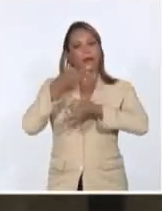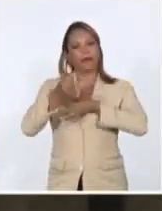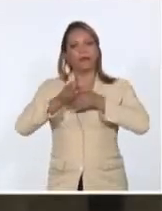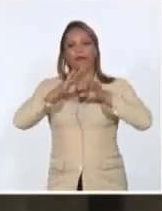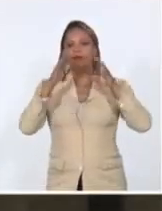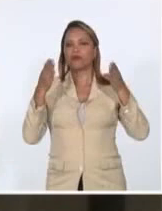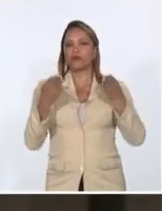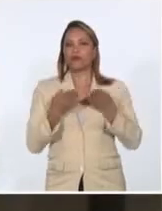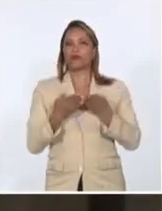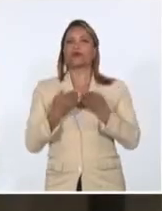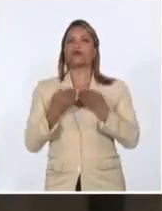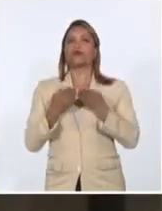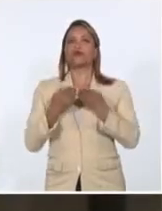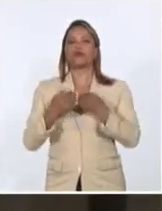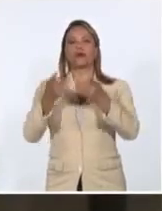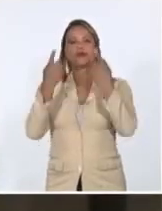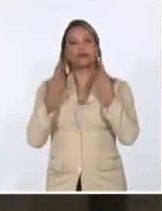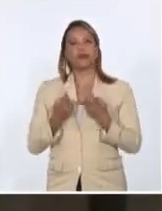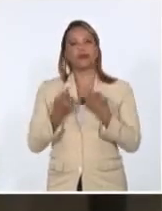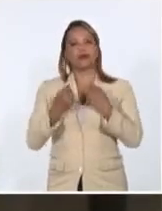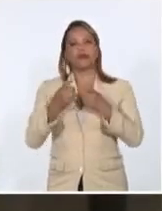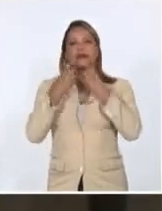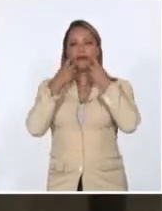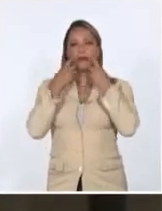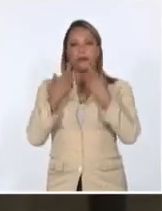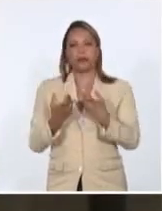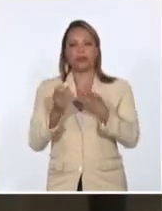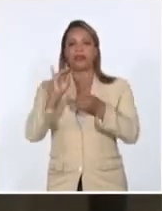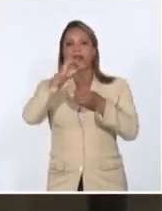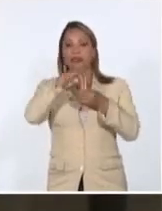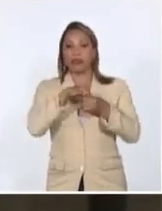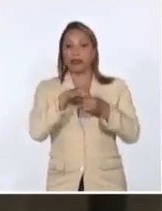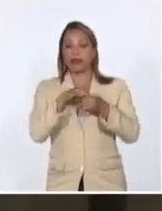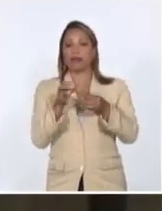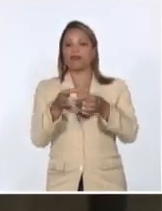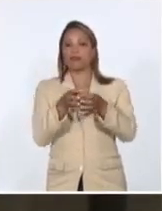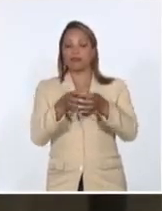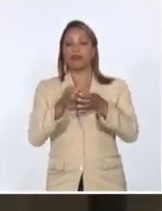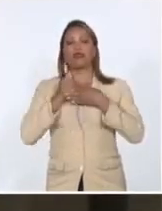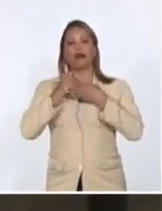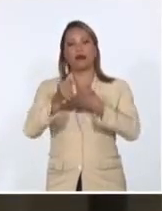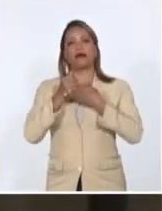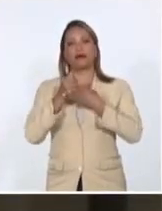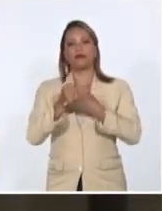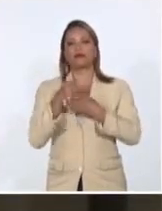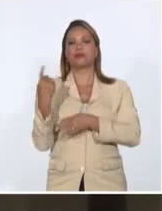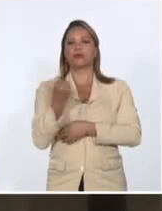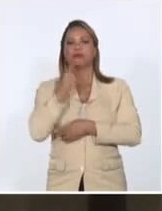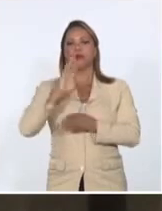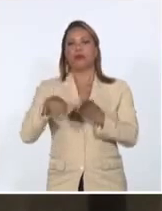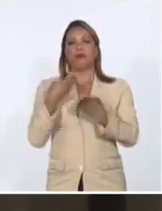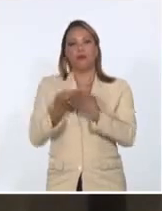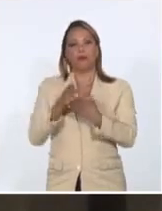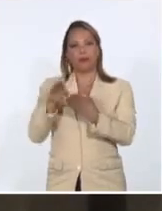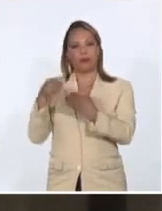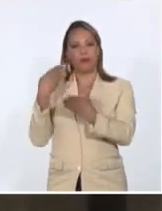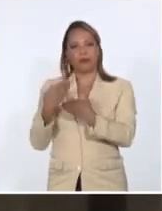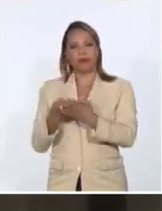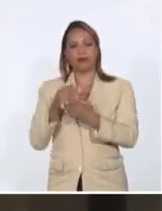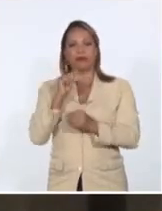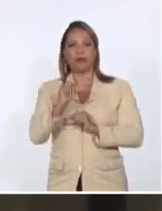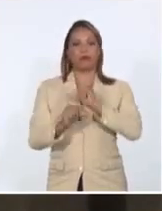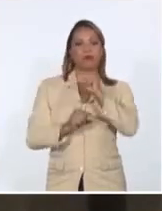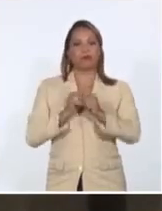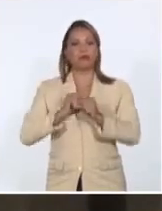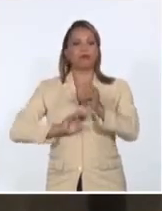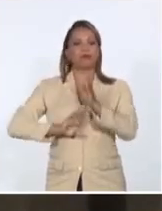herramienta imprescindible, importante, integral en el apoyo a todo lo que nos hemos propuesto para seguir adelantando